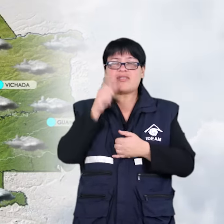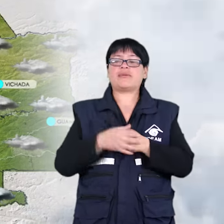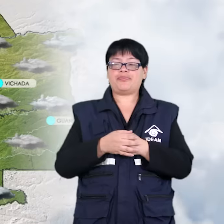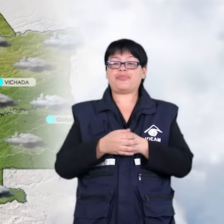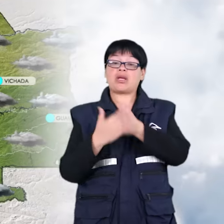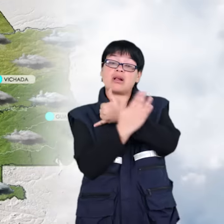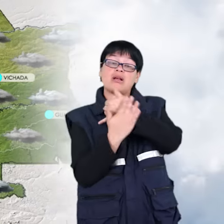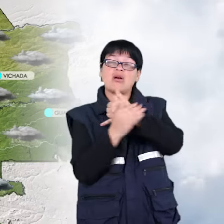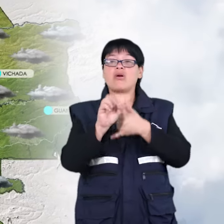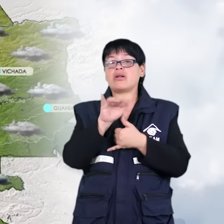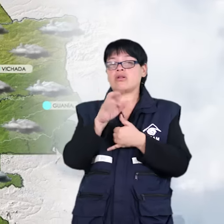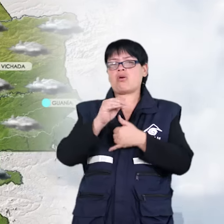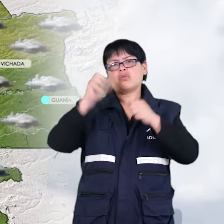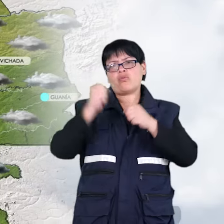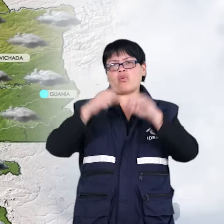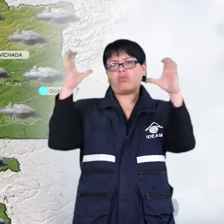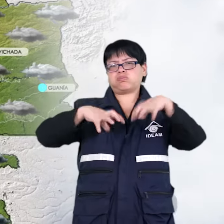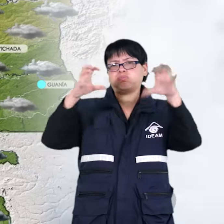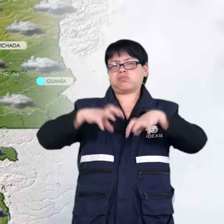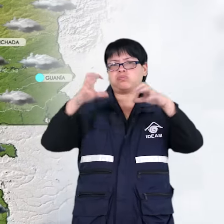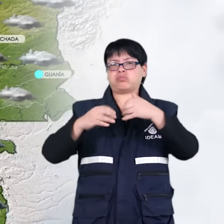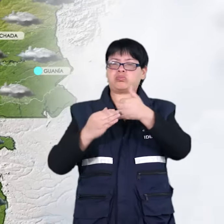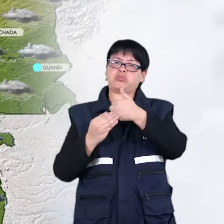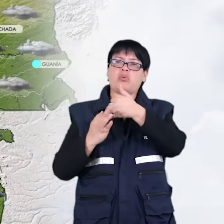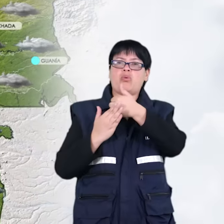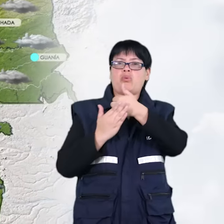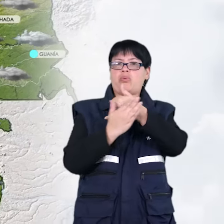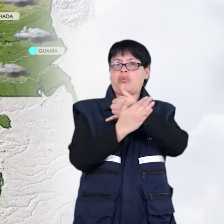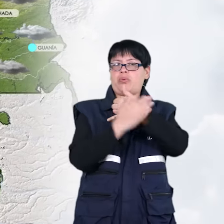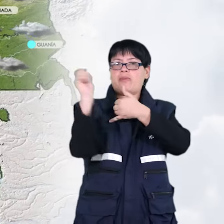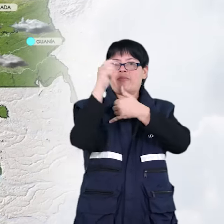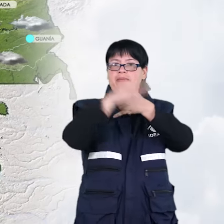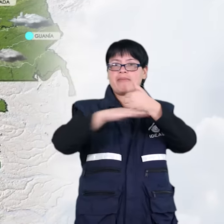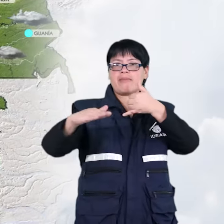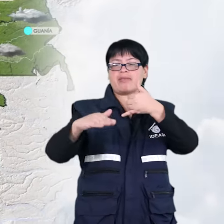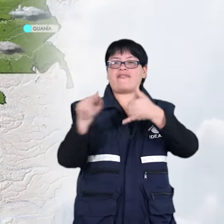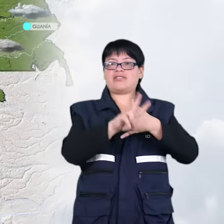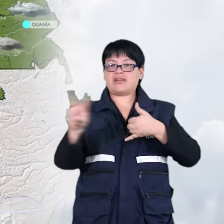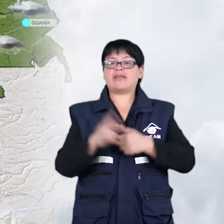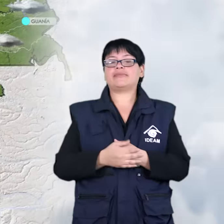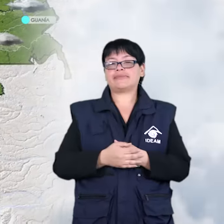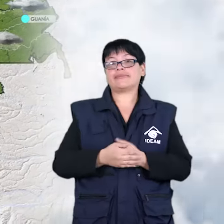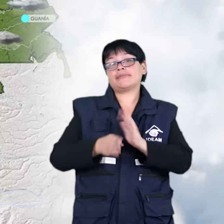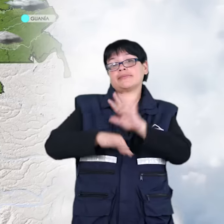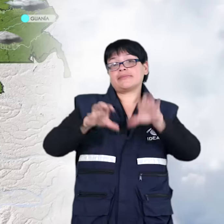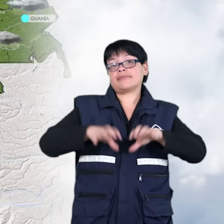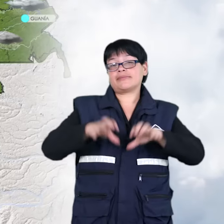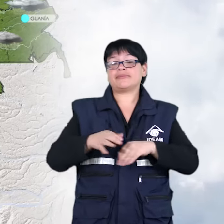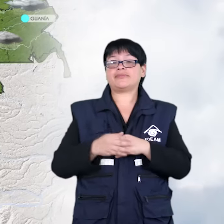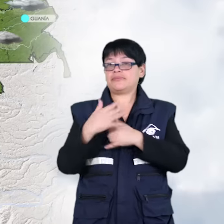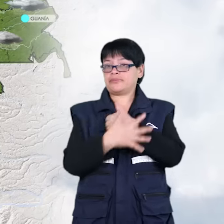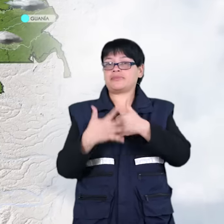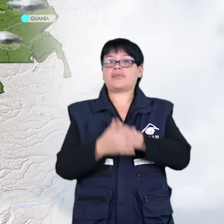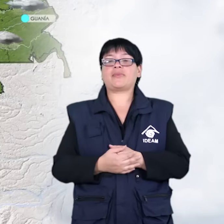orinoquia se esperan fuertes lluvias en sectores de El Pie de Monte hacia el oriente de Meta y de Vichada, lluvias de menor intensidad para el resto de